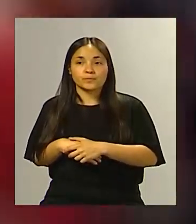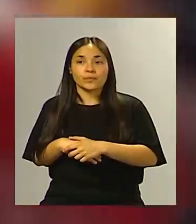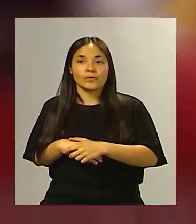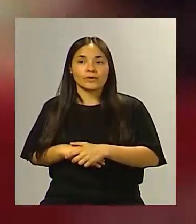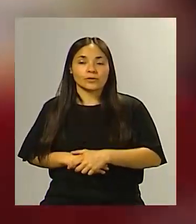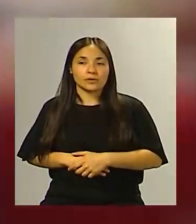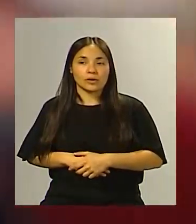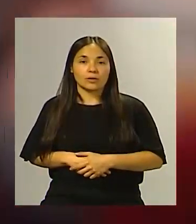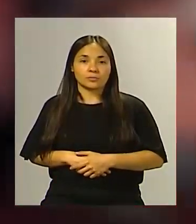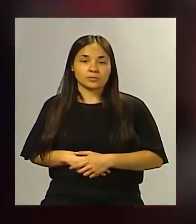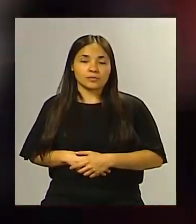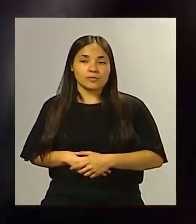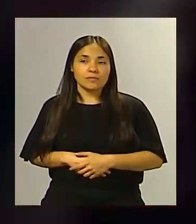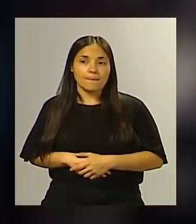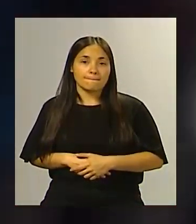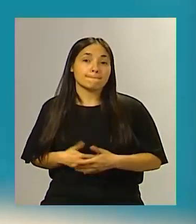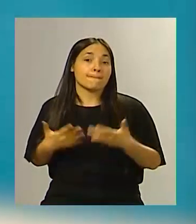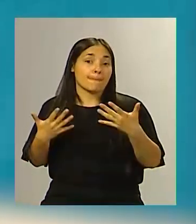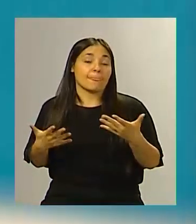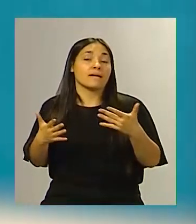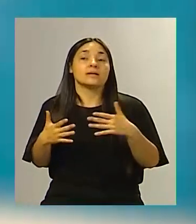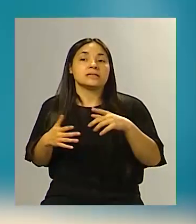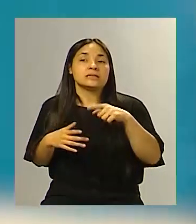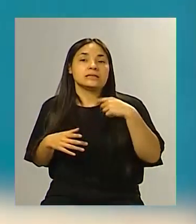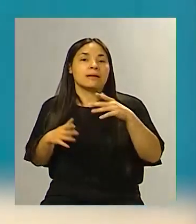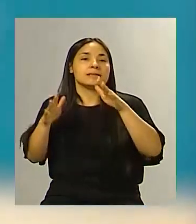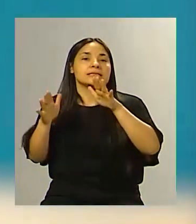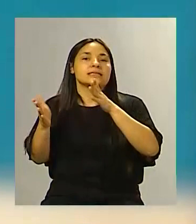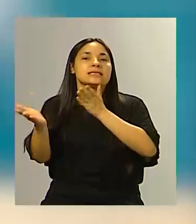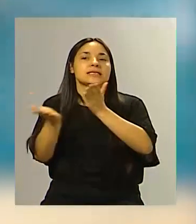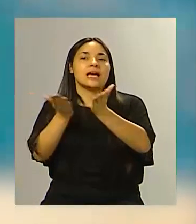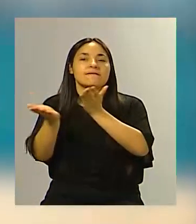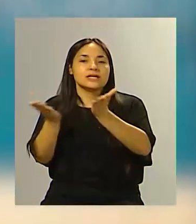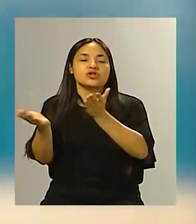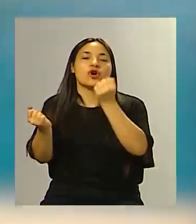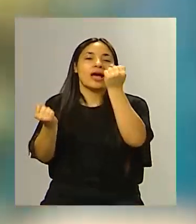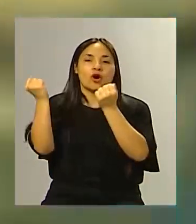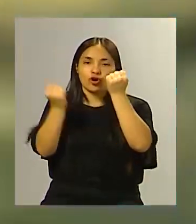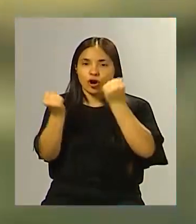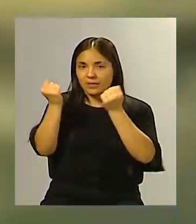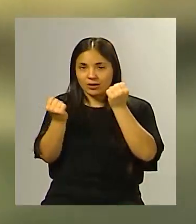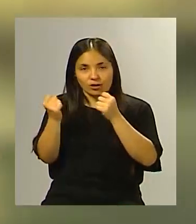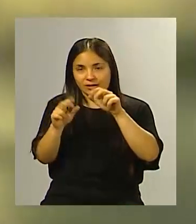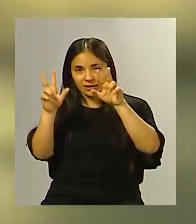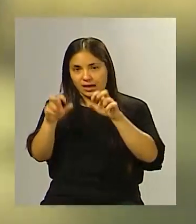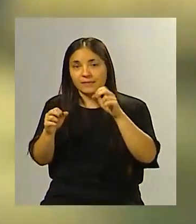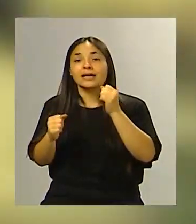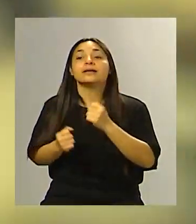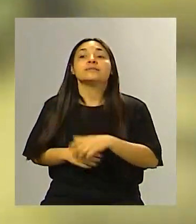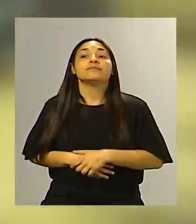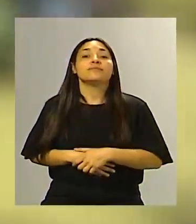programa. Pero bueno, siempre hablando de los servicios y de la parte económica puntual, del servicio que se